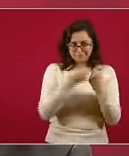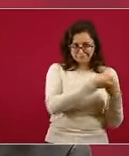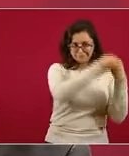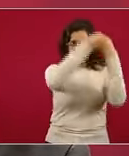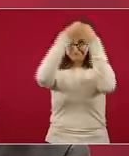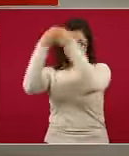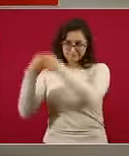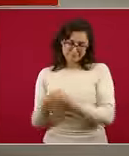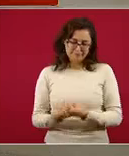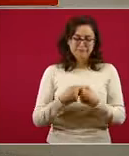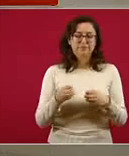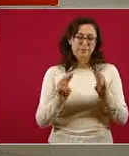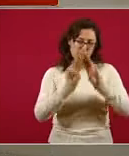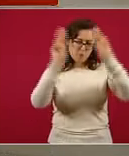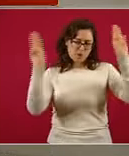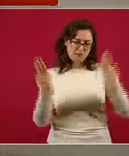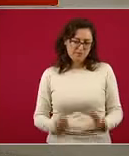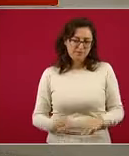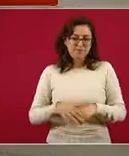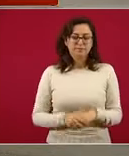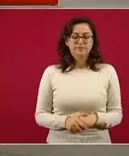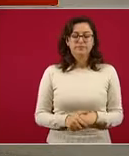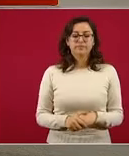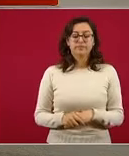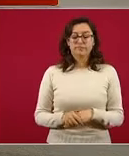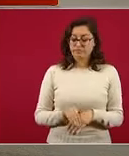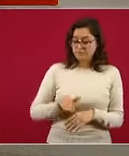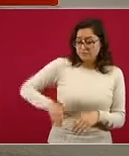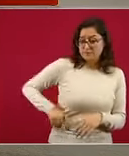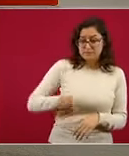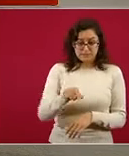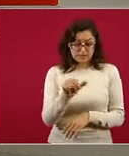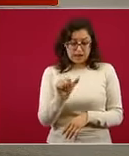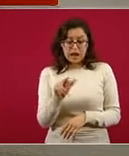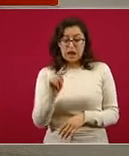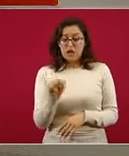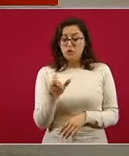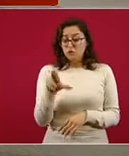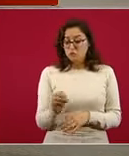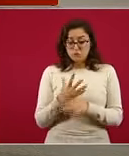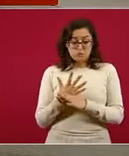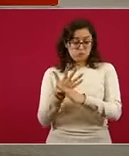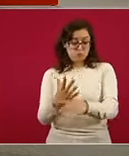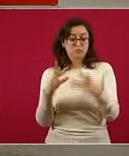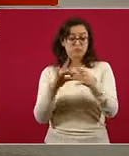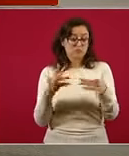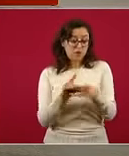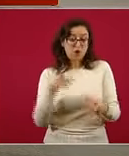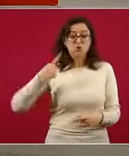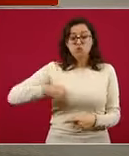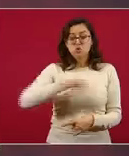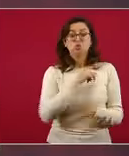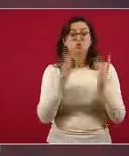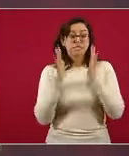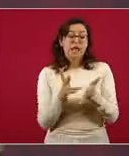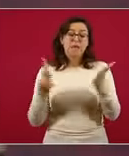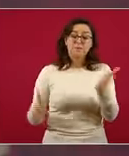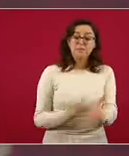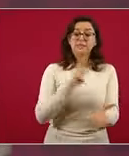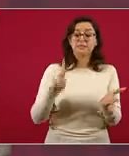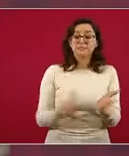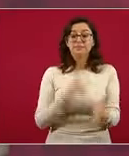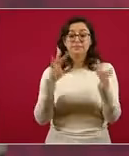El fenómeno al que hace referencia Arturo Contreras, de pie de página, es un fenómeno que hemos explicado en ocasiones